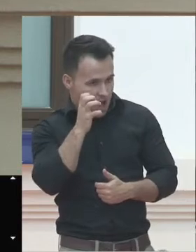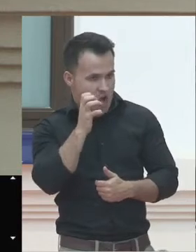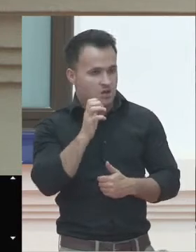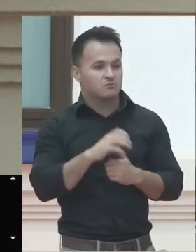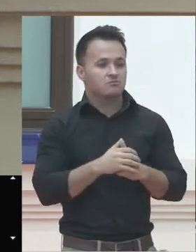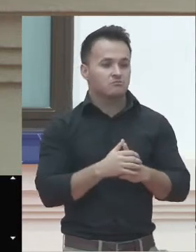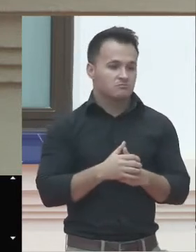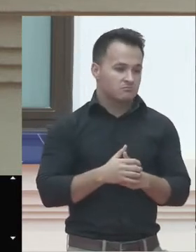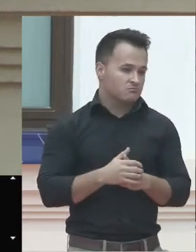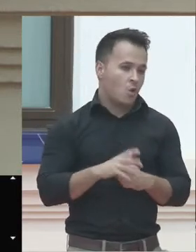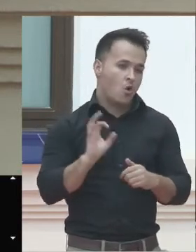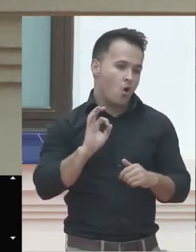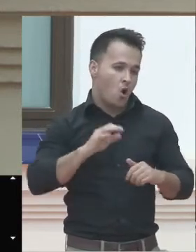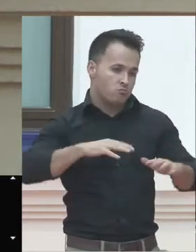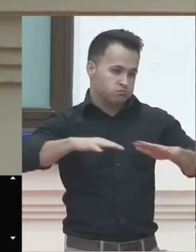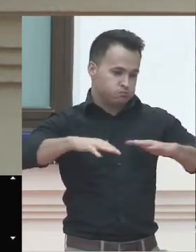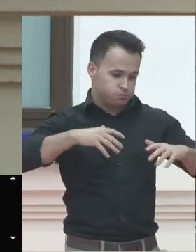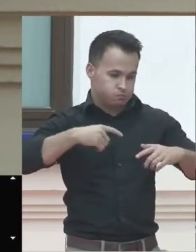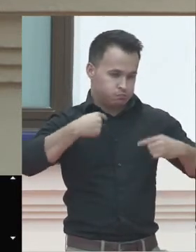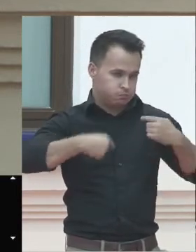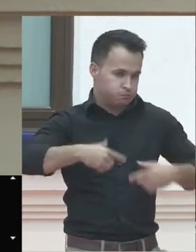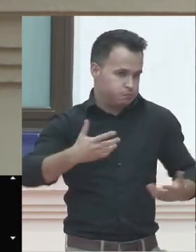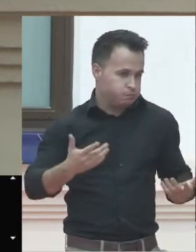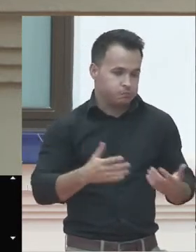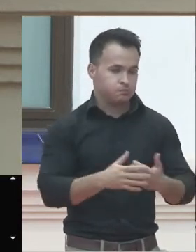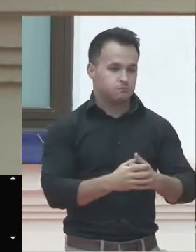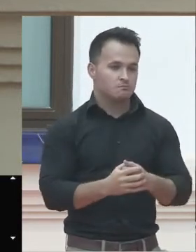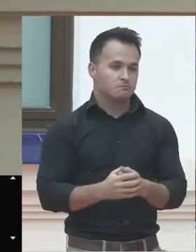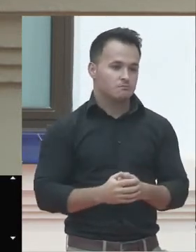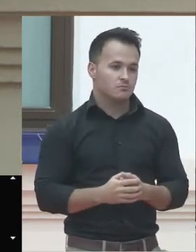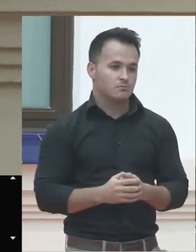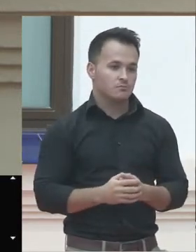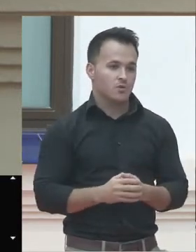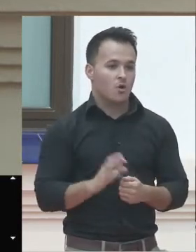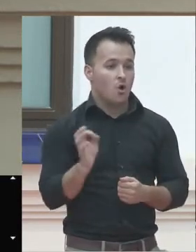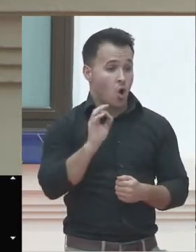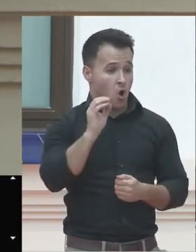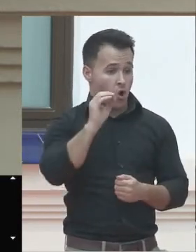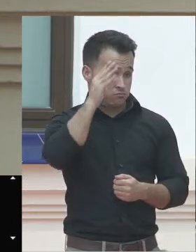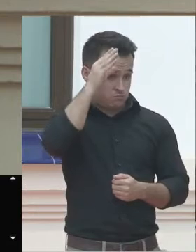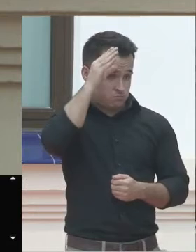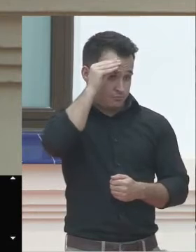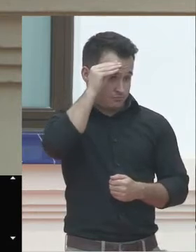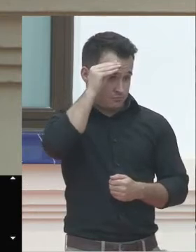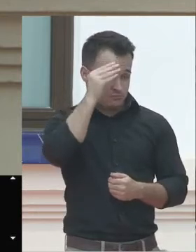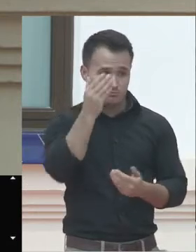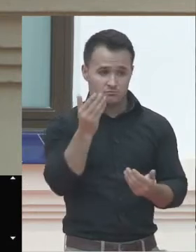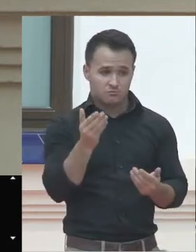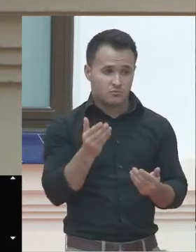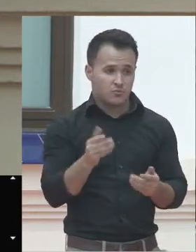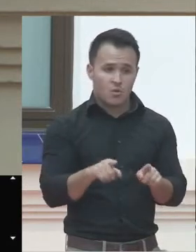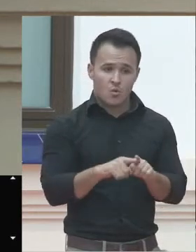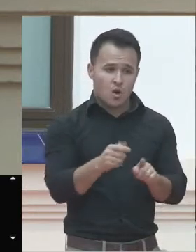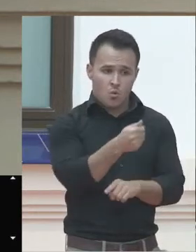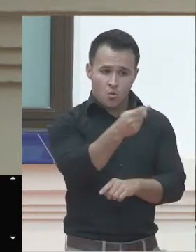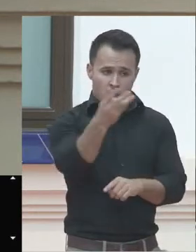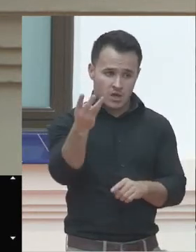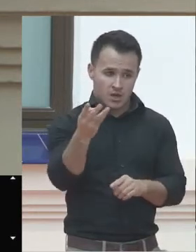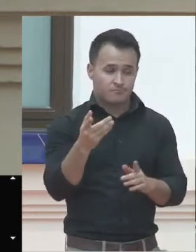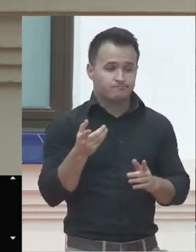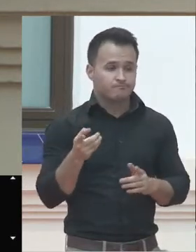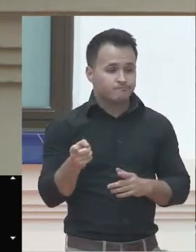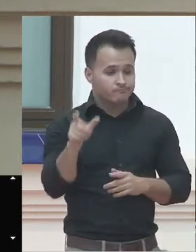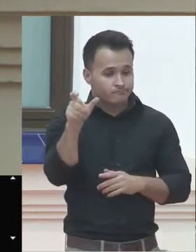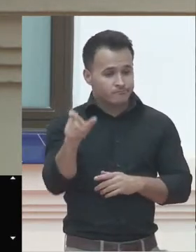o locomotora, que puede ser permanente o transitoria, o intelectual, o cualquier otra, pero que